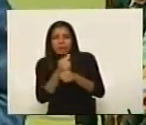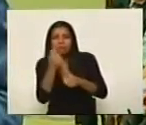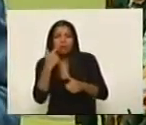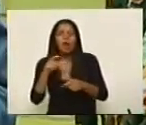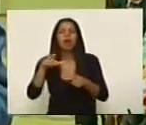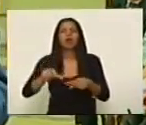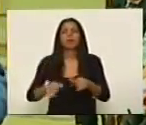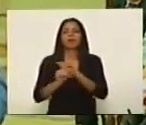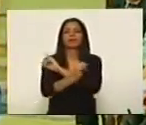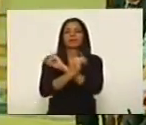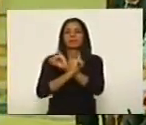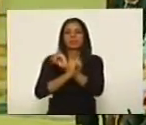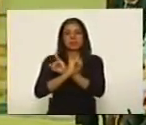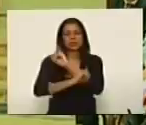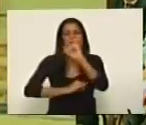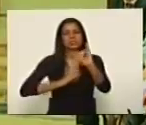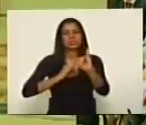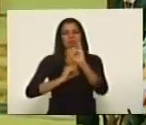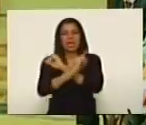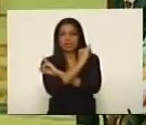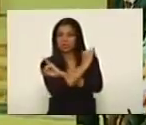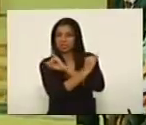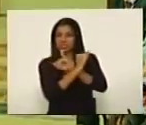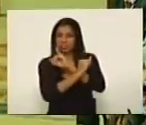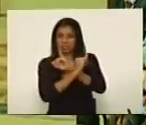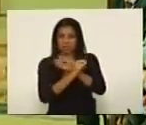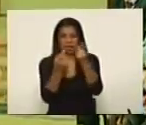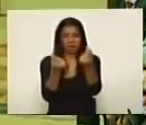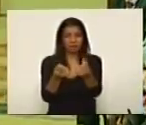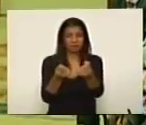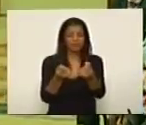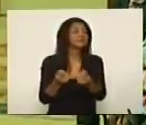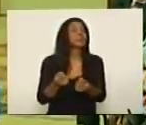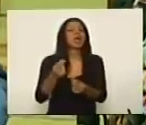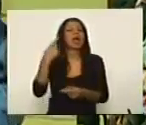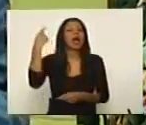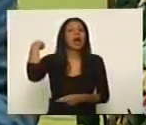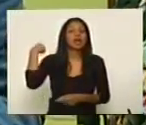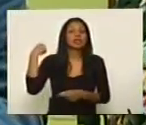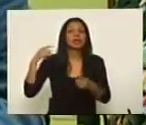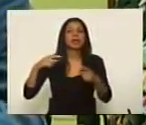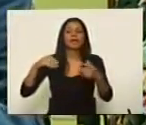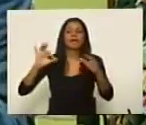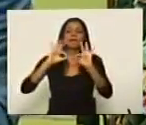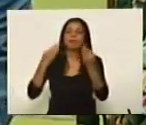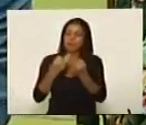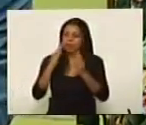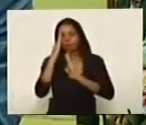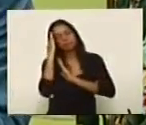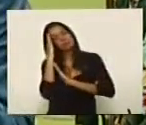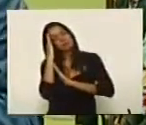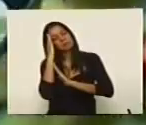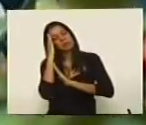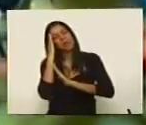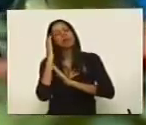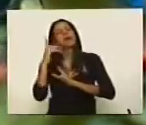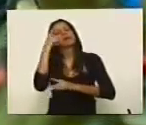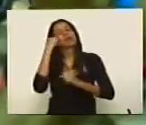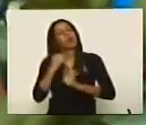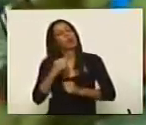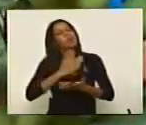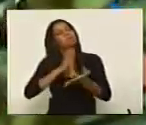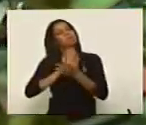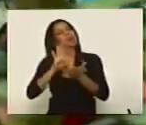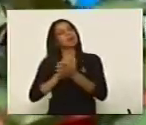decimos porque el día de ayer, la familia venezolana, mientras estaba durmiendo, sabiéndose de segura que hay un gobierno que